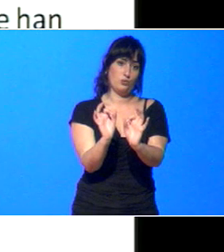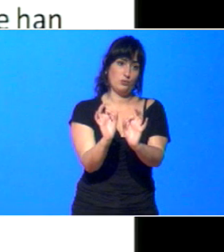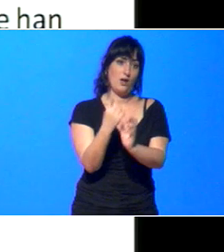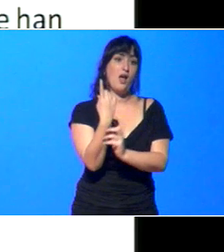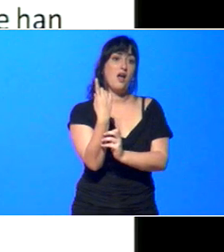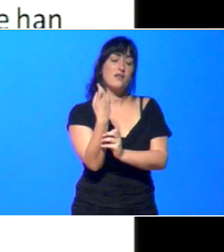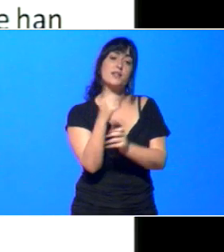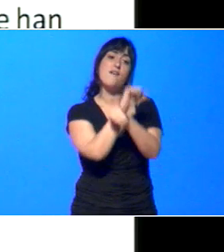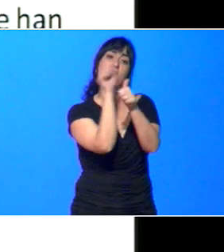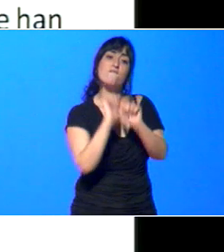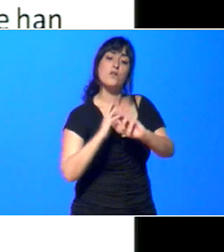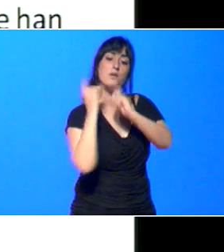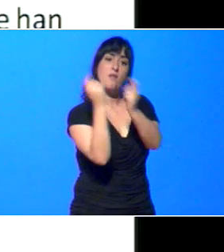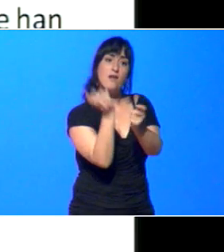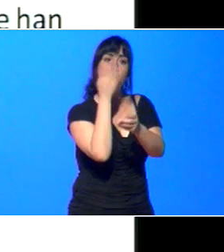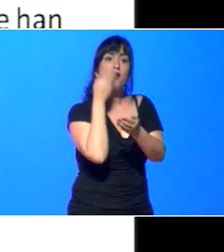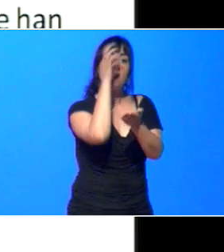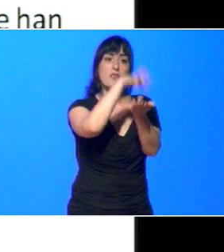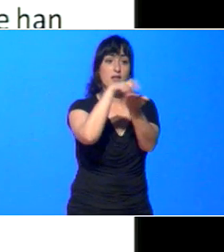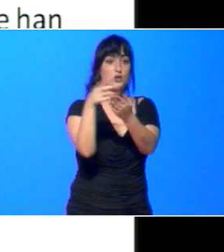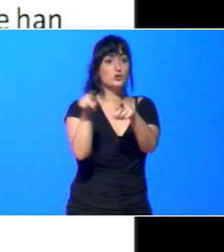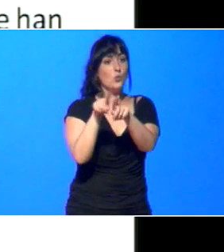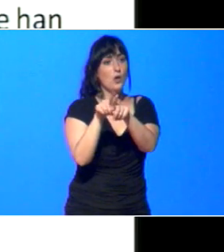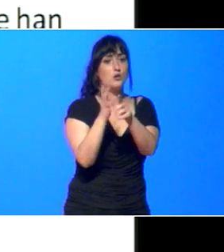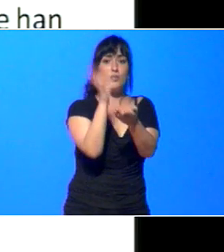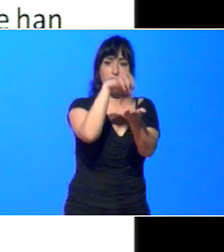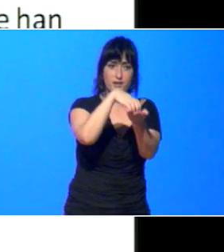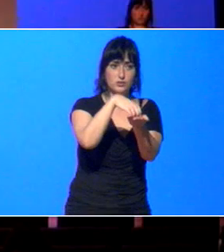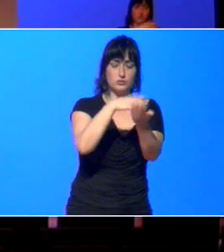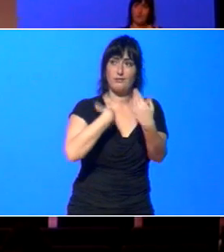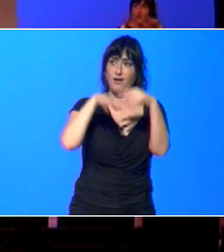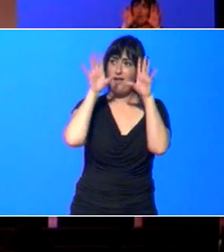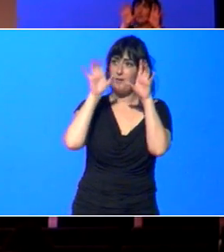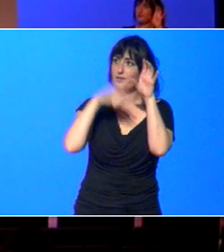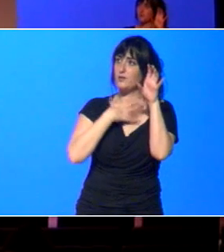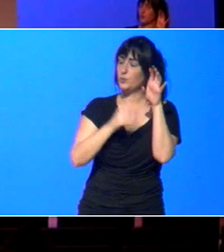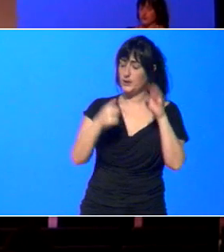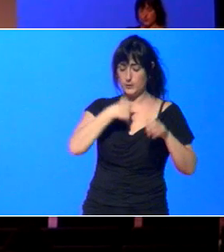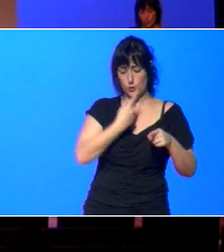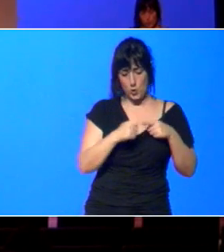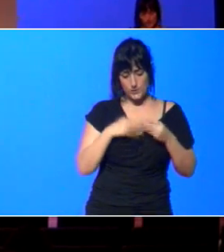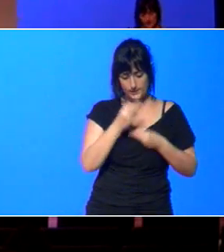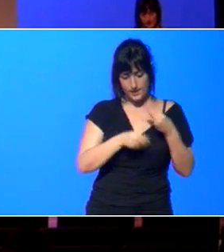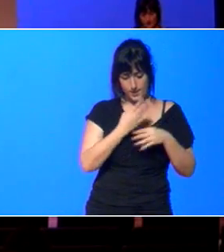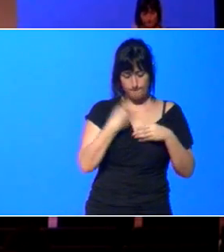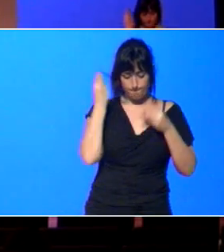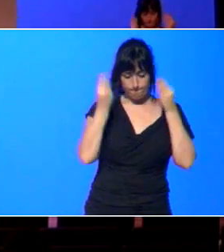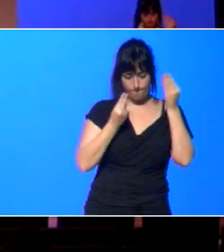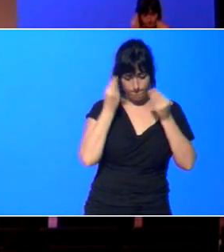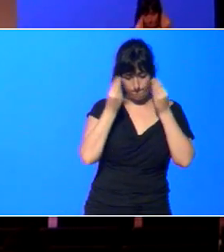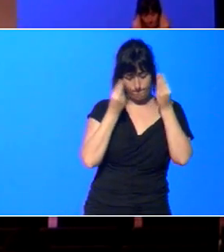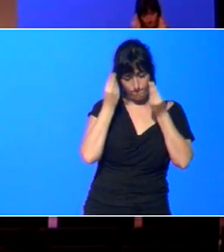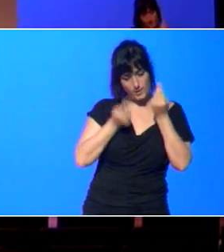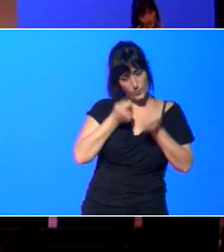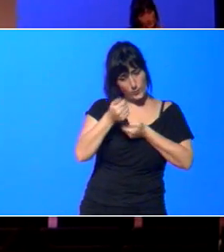centros como comunidades capaces de aprender, es decir, de reflexionar sobre lo que hacen y dejan de hacer y poner eso en